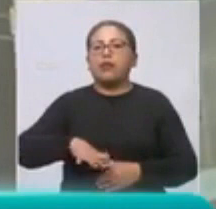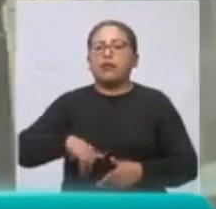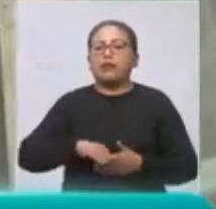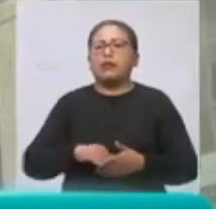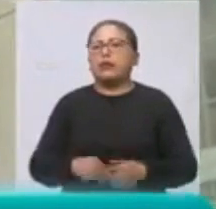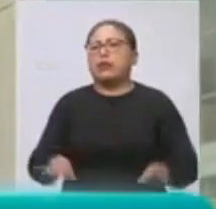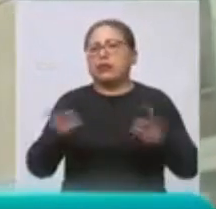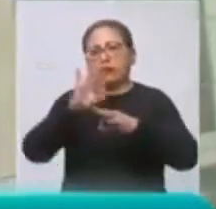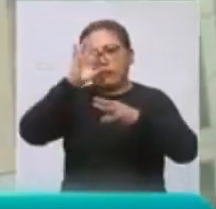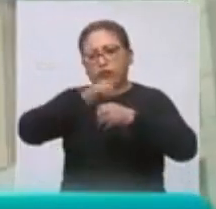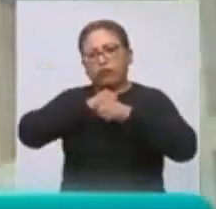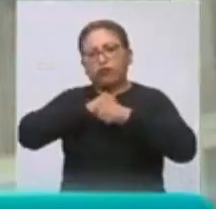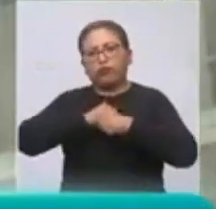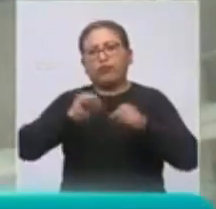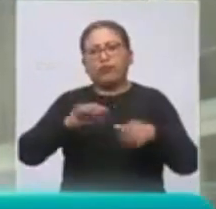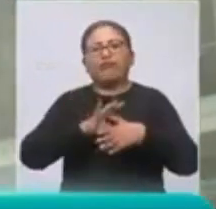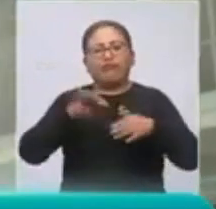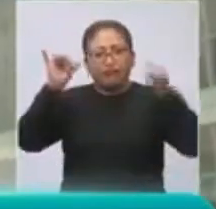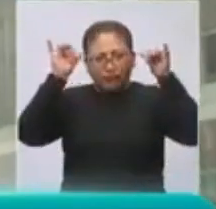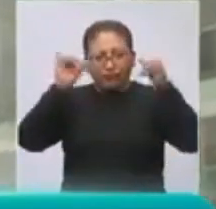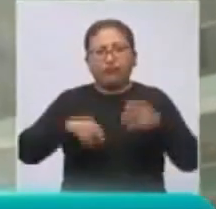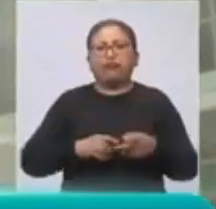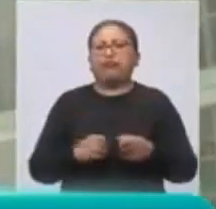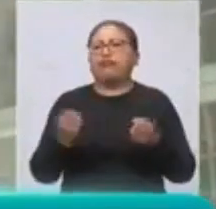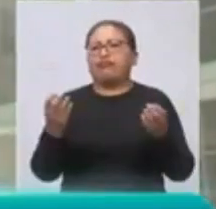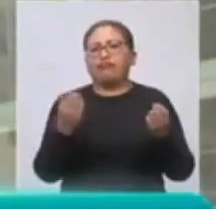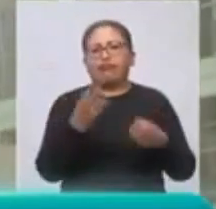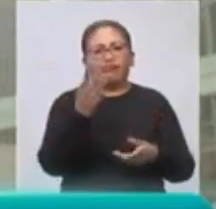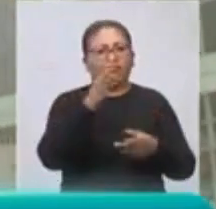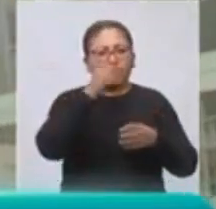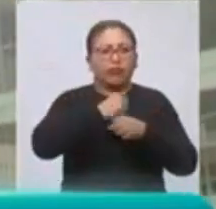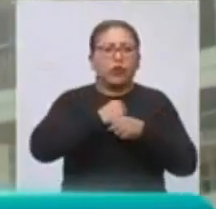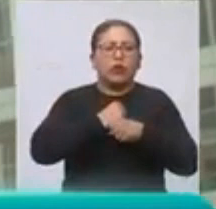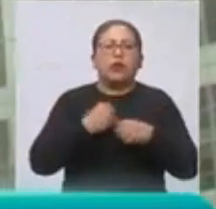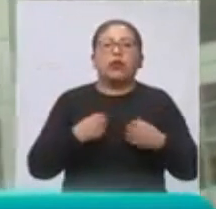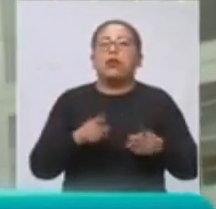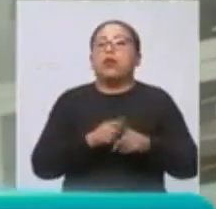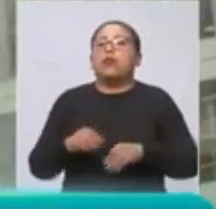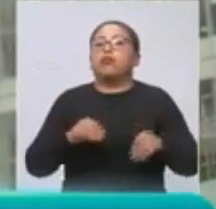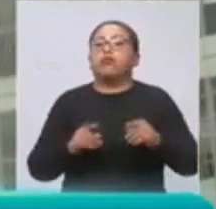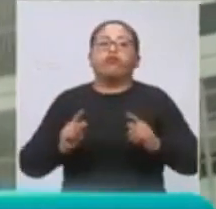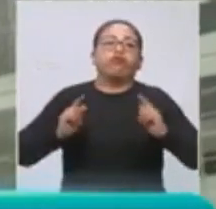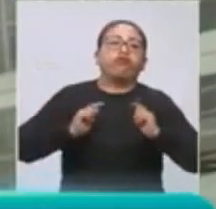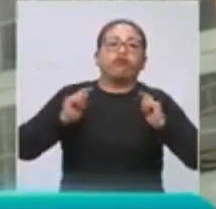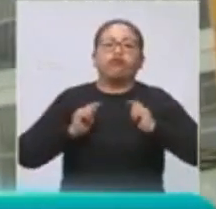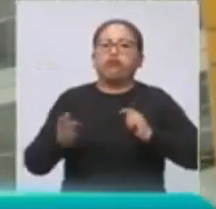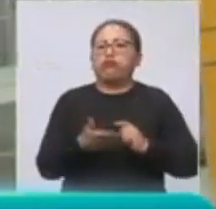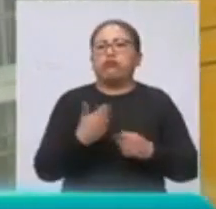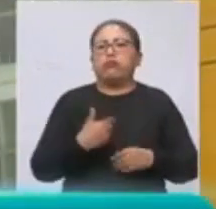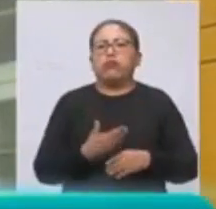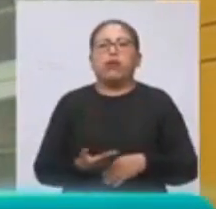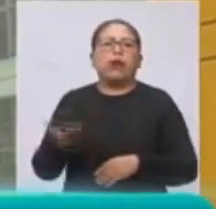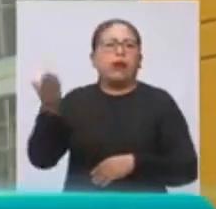importante producción ganadera, como también caprina, y además un importante emprendimiento turístico que antes de la pandemia